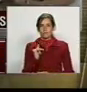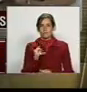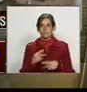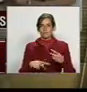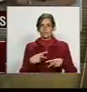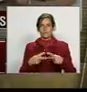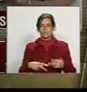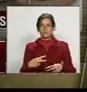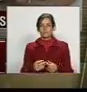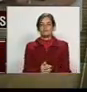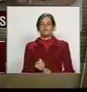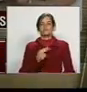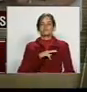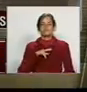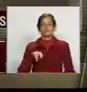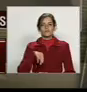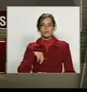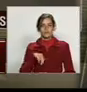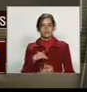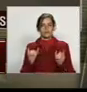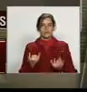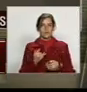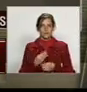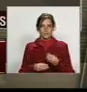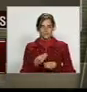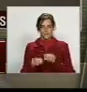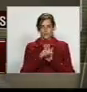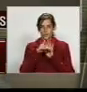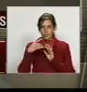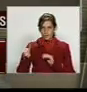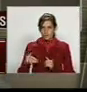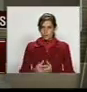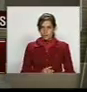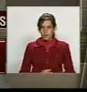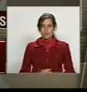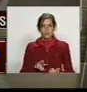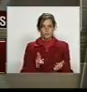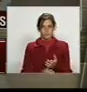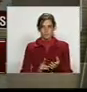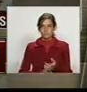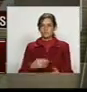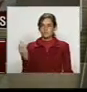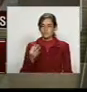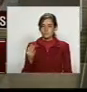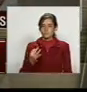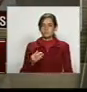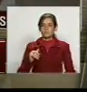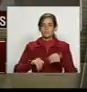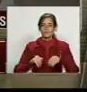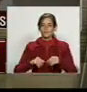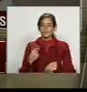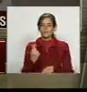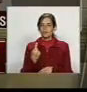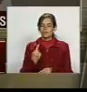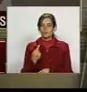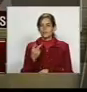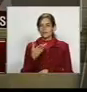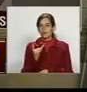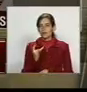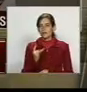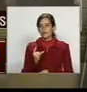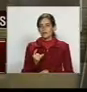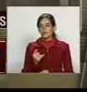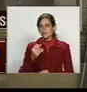proceso. Hemos ya ejercido nuestro derecho y en verdad, como hecho electoral, solo tenemos elogios para el Consejo